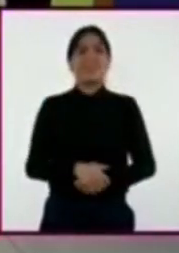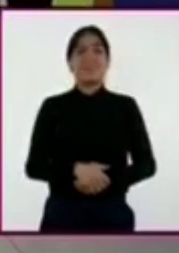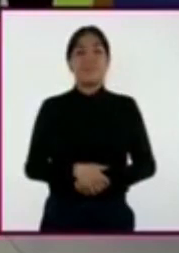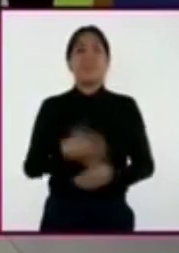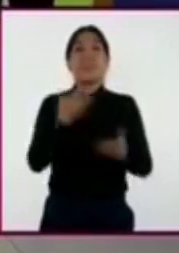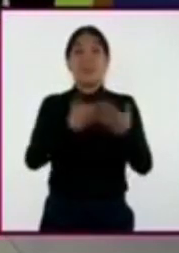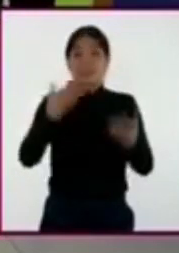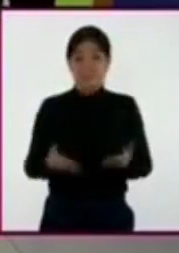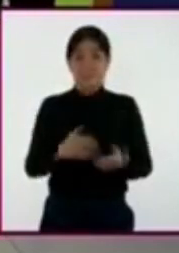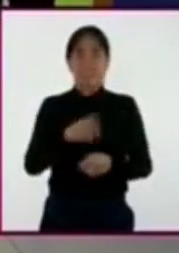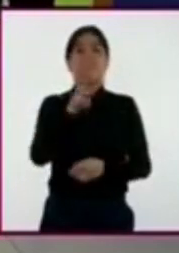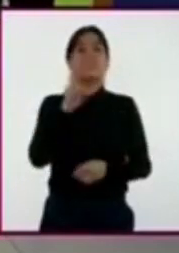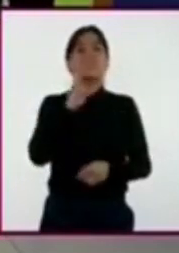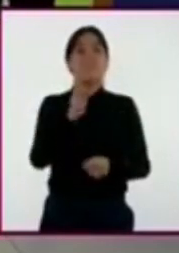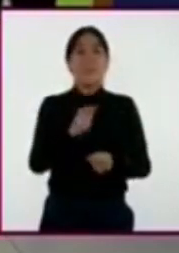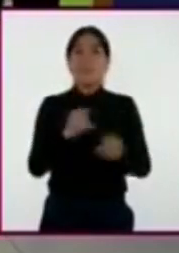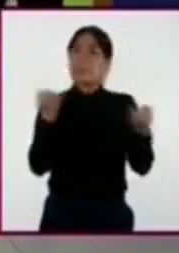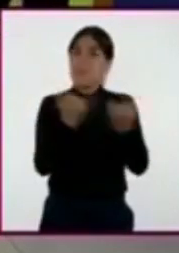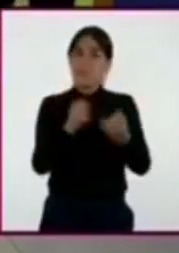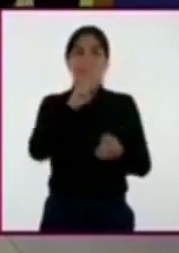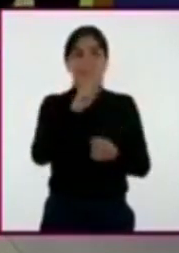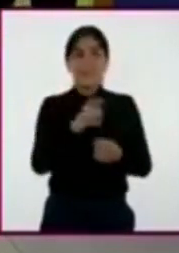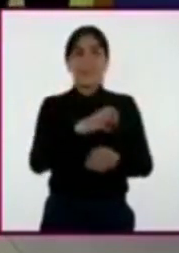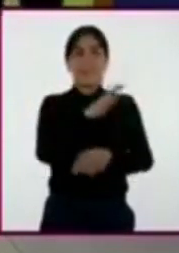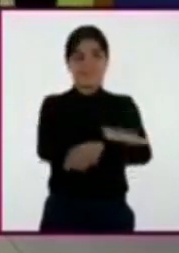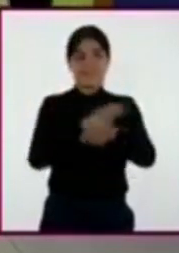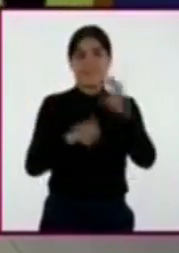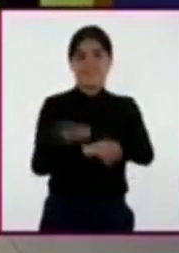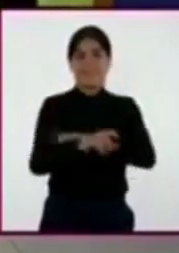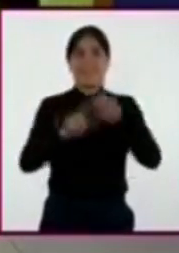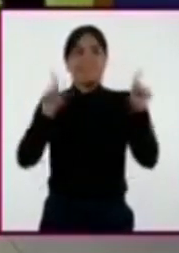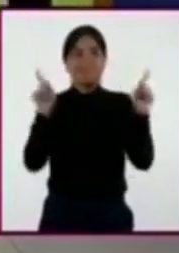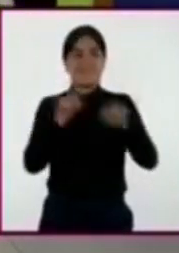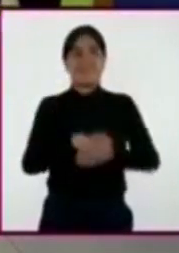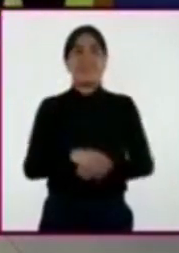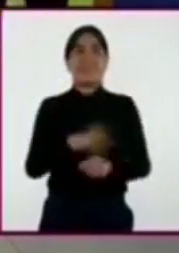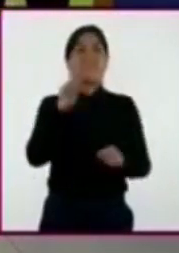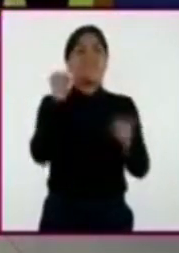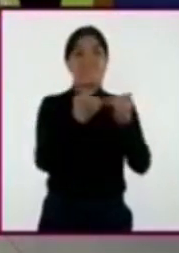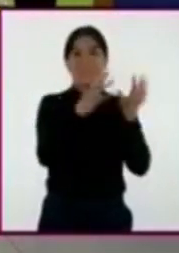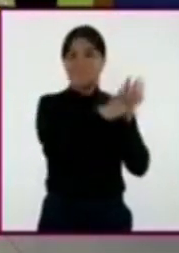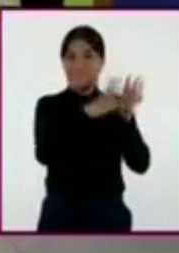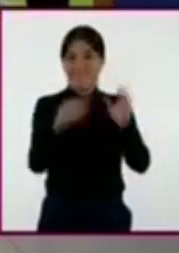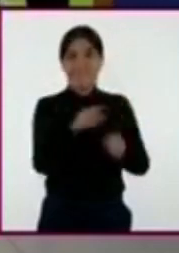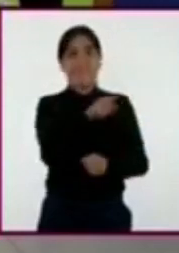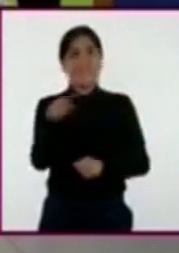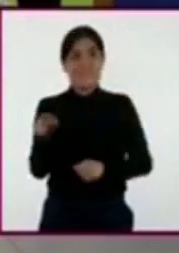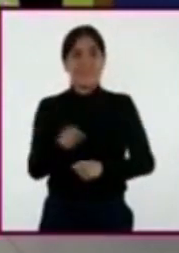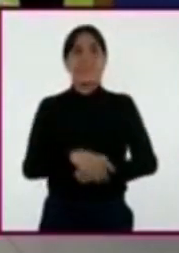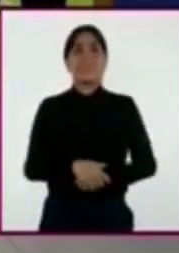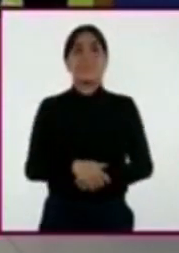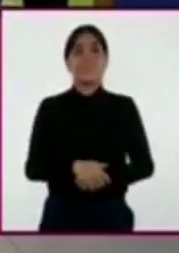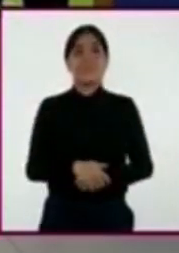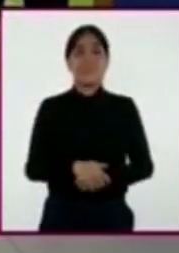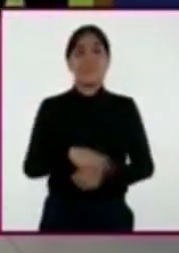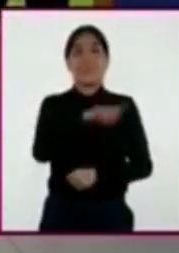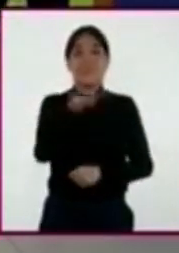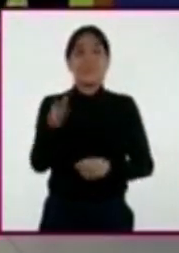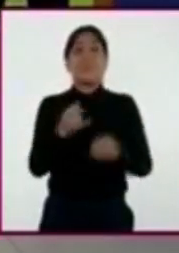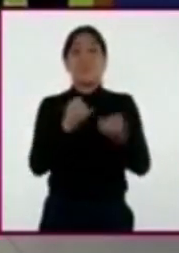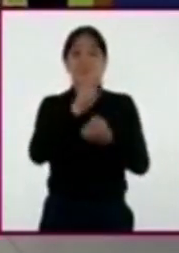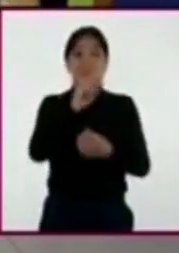a colocar lo mismo, brazos extendidos y vamos a dejar que la calceta nos